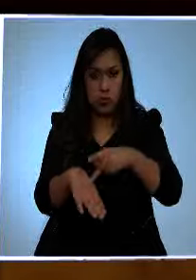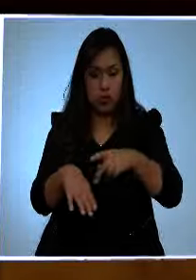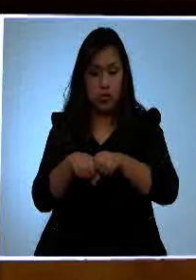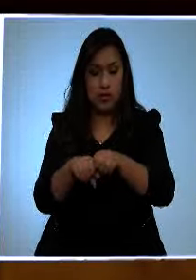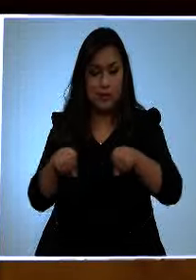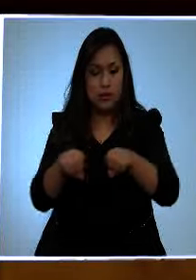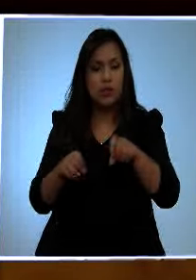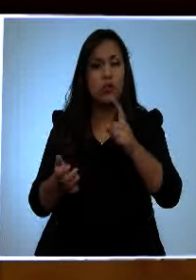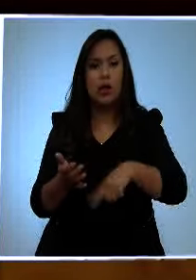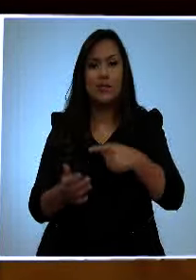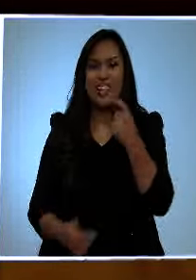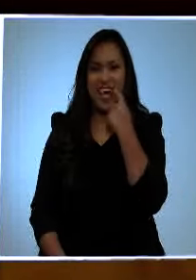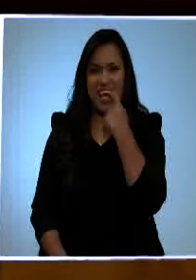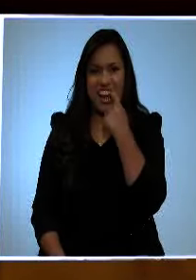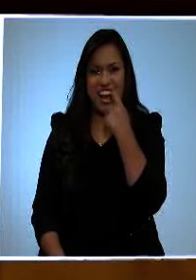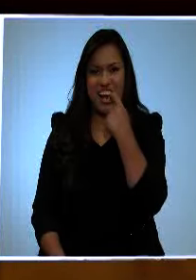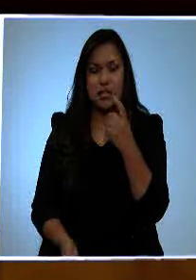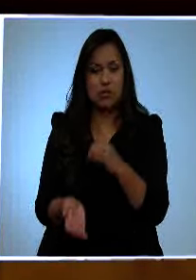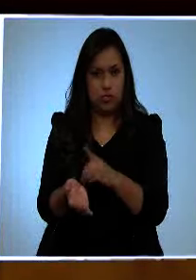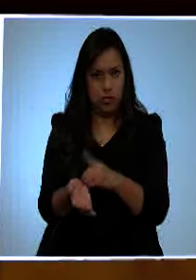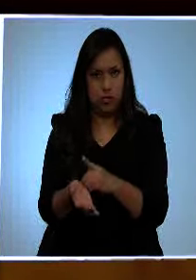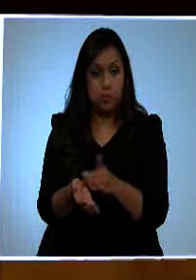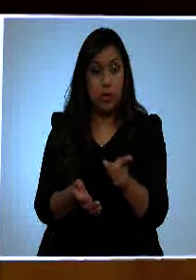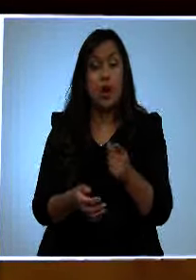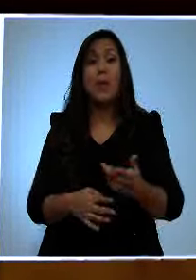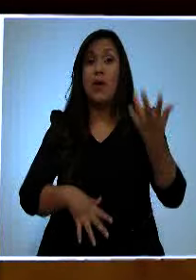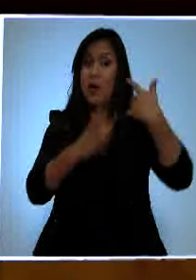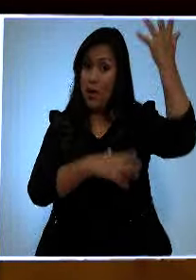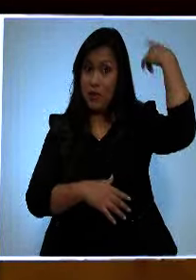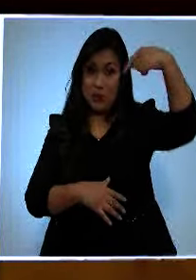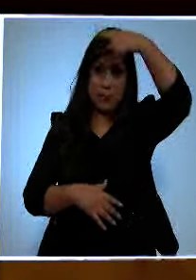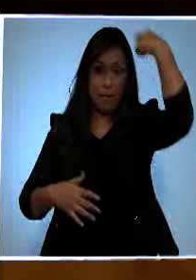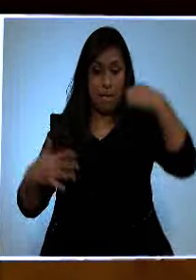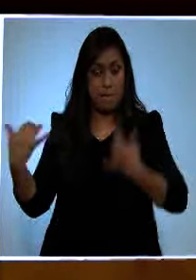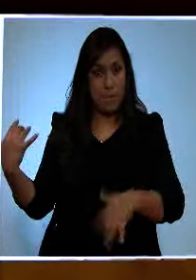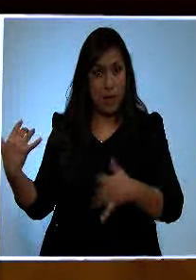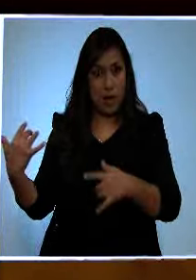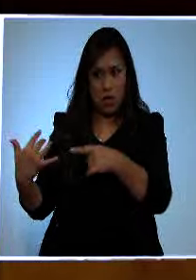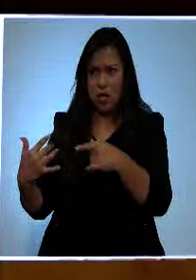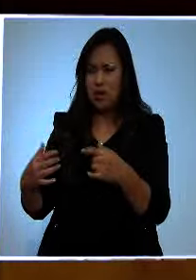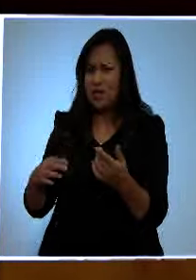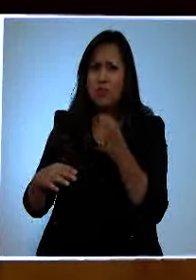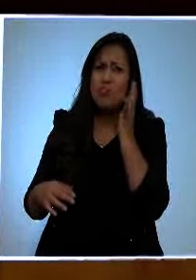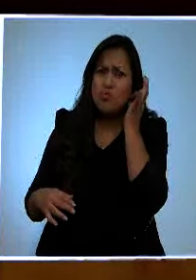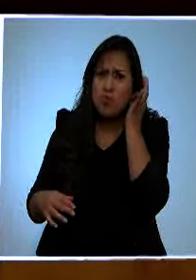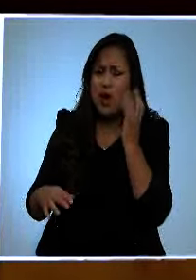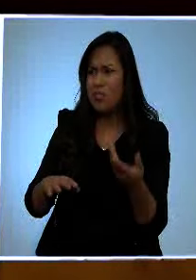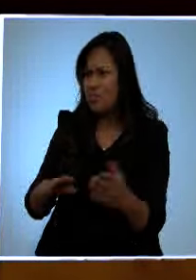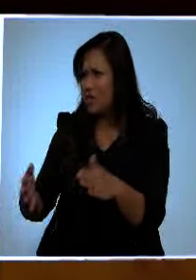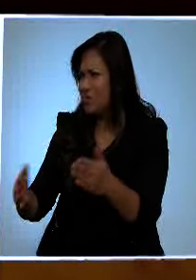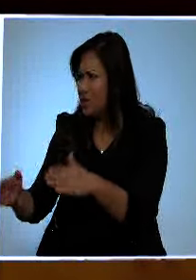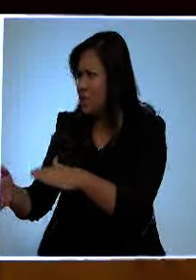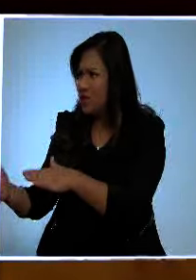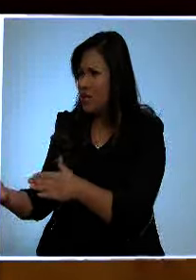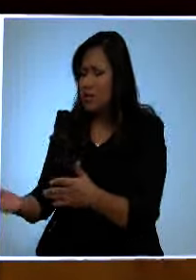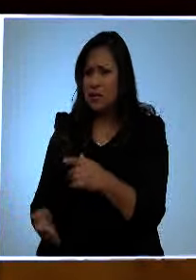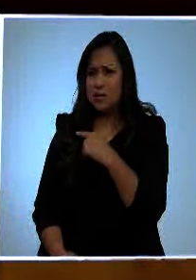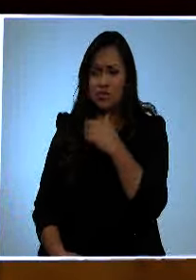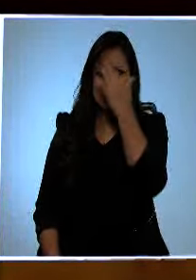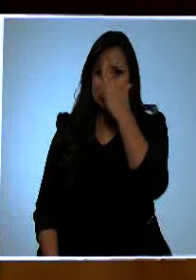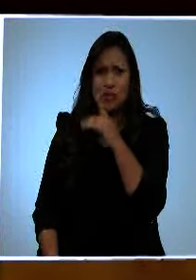cuando se enfrentó constantemente a tantas mujeres que encontraban los cadáveres pero no sabían Quiénes era él él una de las cosas que me